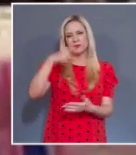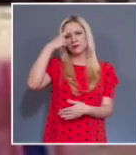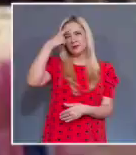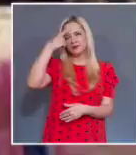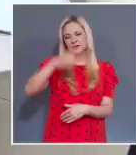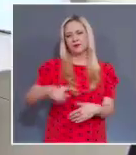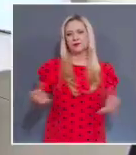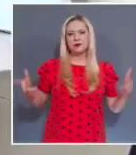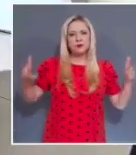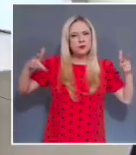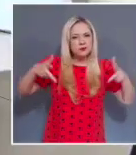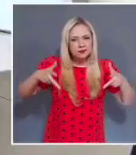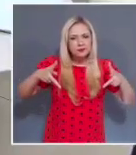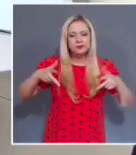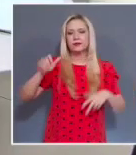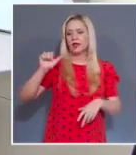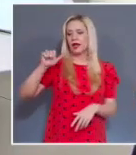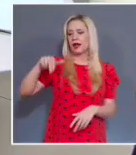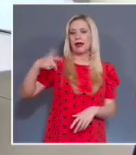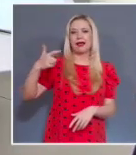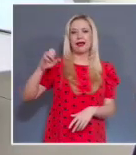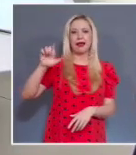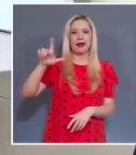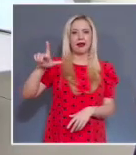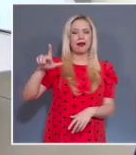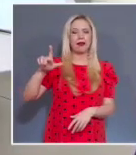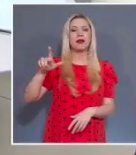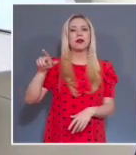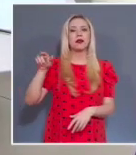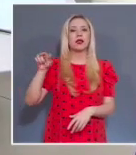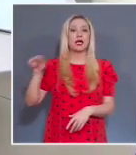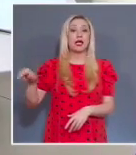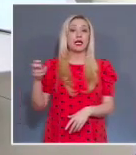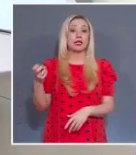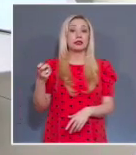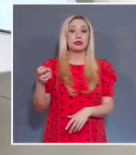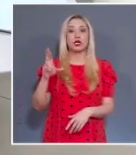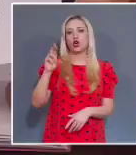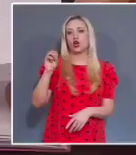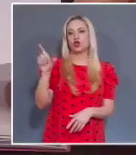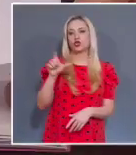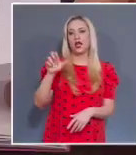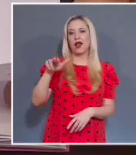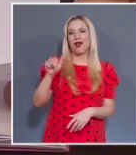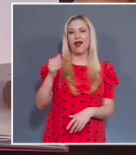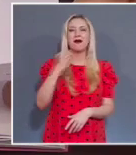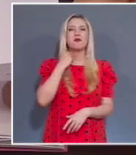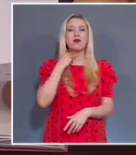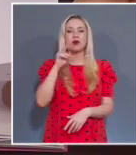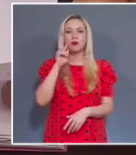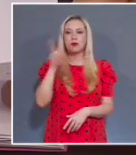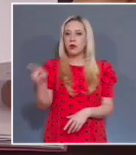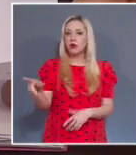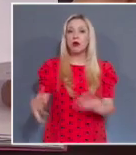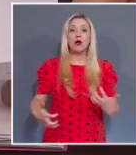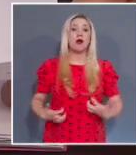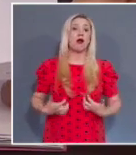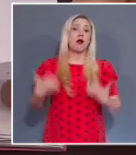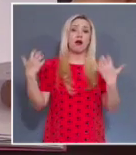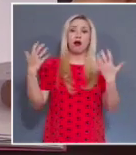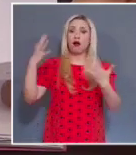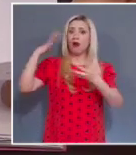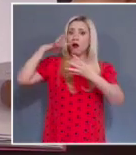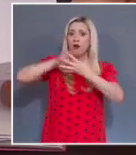Ángel Carrera, abogado de Roxana N., confirmó que ante la inconformidad de la resolución,